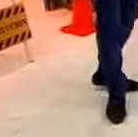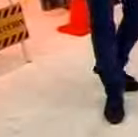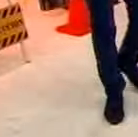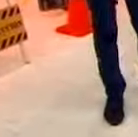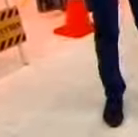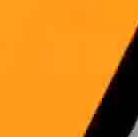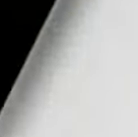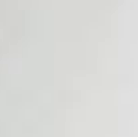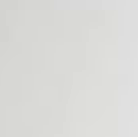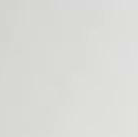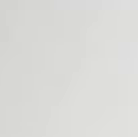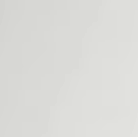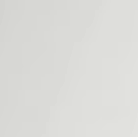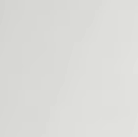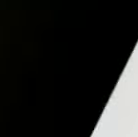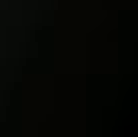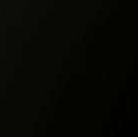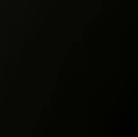por Ecuador TV.